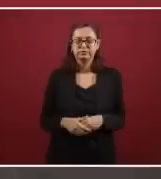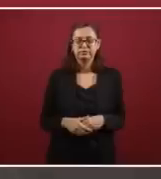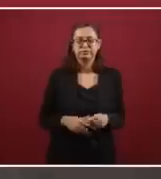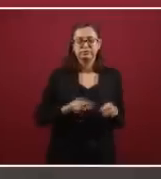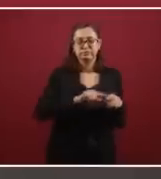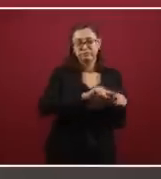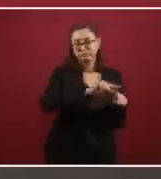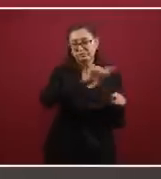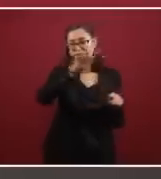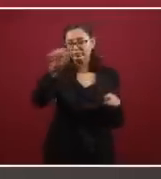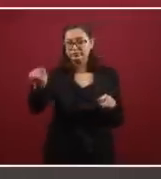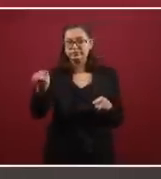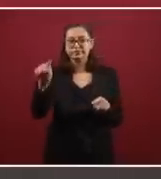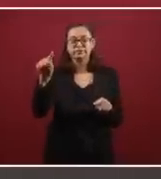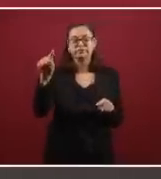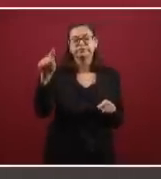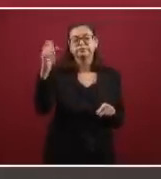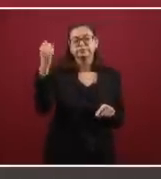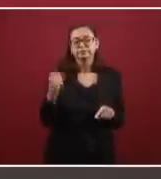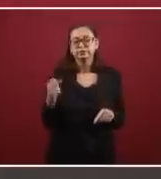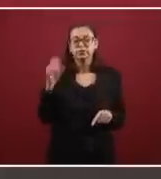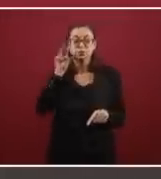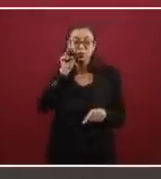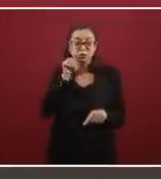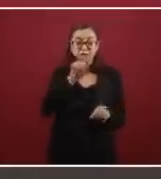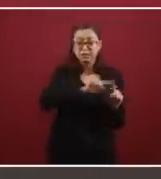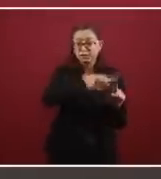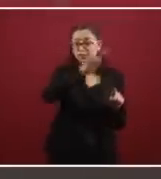Sinaloa, a Los Mochis, eso es